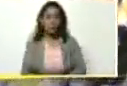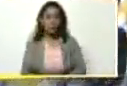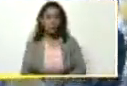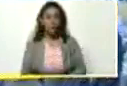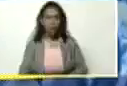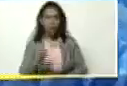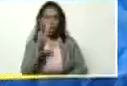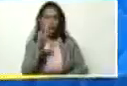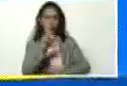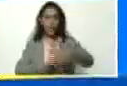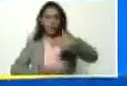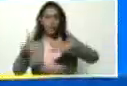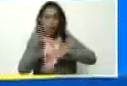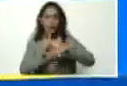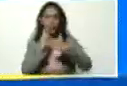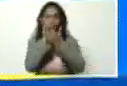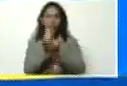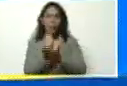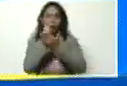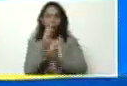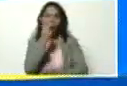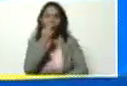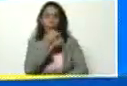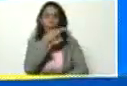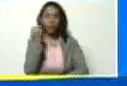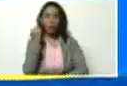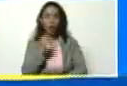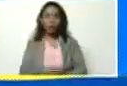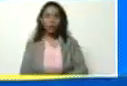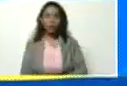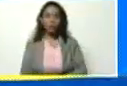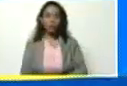2 licenciados en terapia ocupacional.